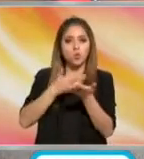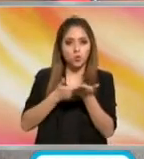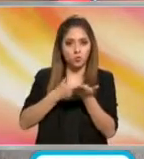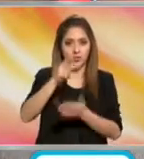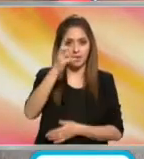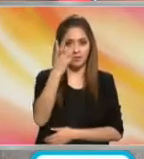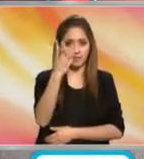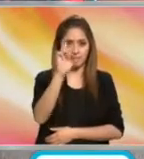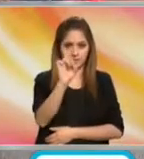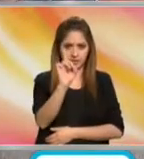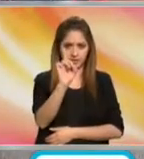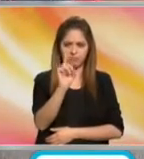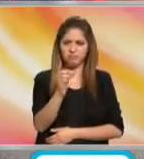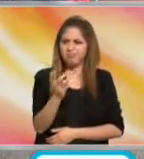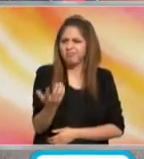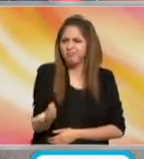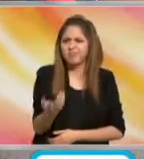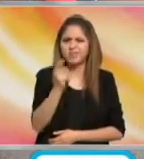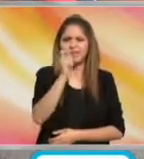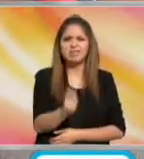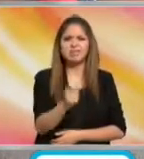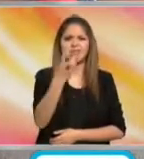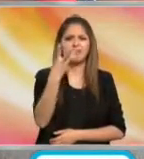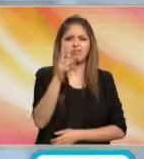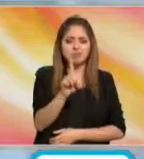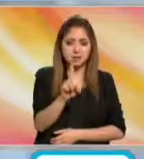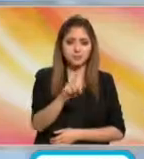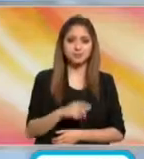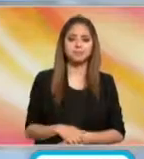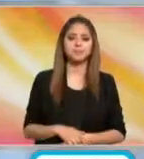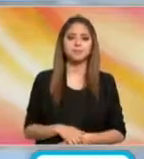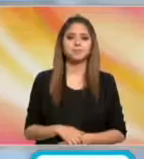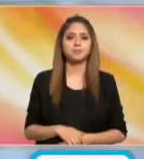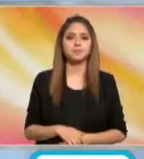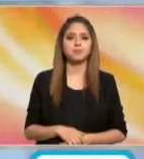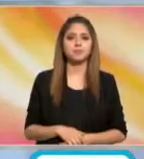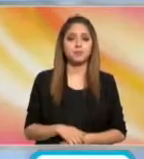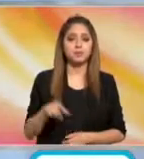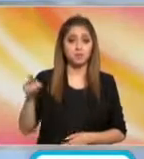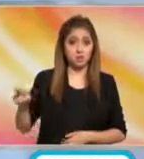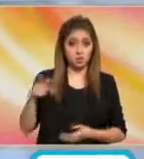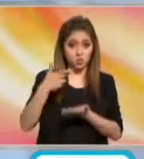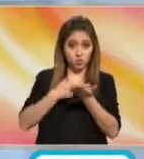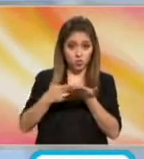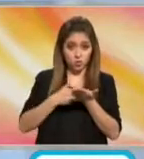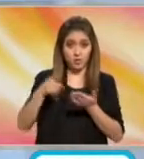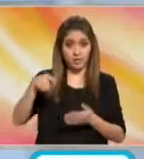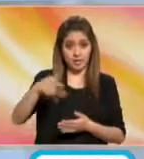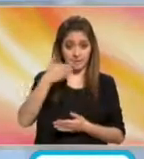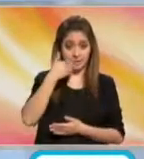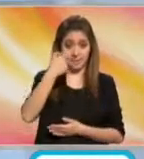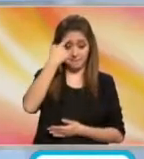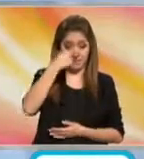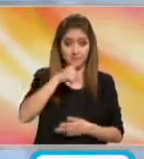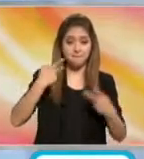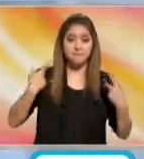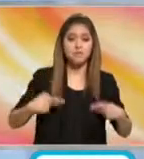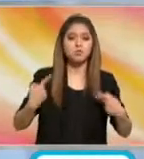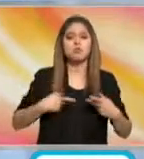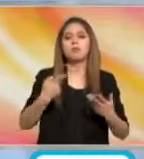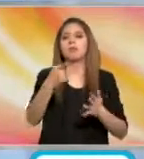3D. Ok, ¿cómo funciona esto de 3D? El rosita te va a cubrir, es perfecto para las personas que tenemos, yo por